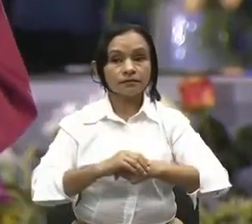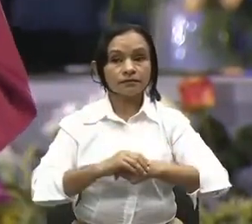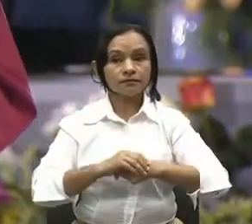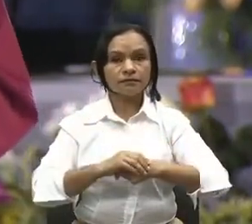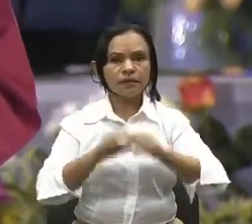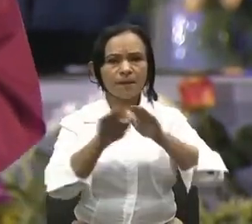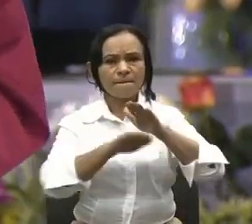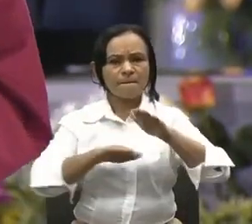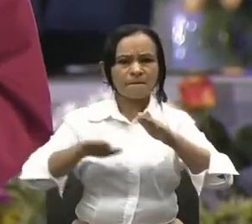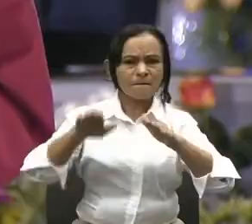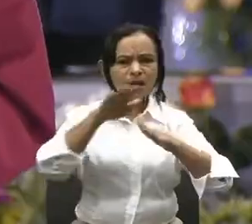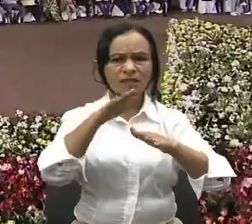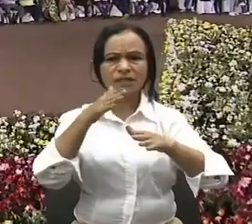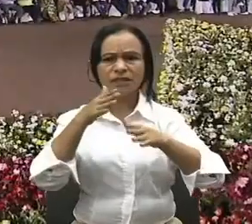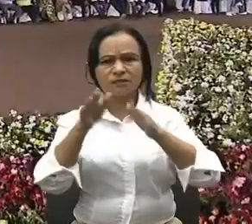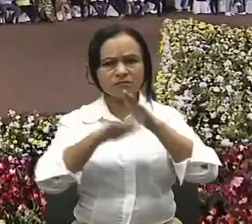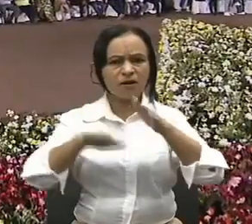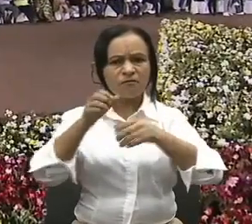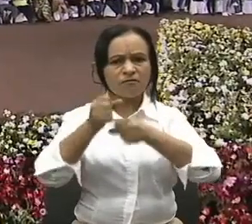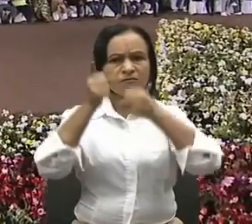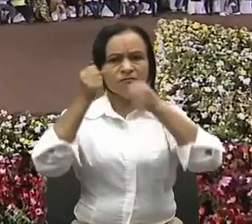endureciendo, recrudeciendo.